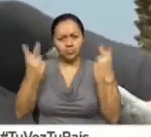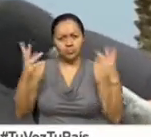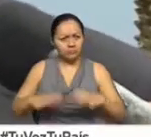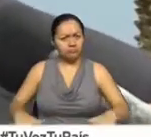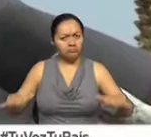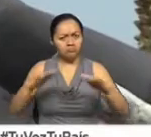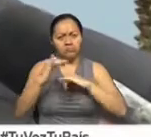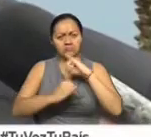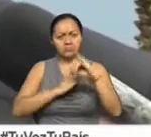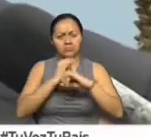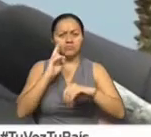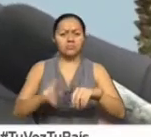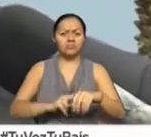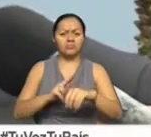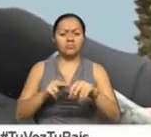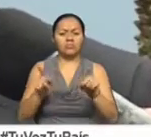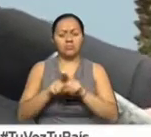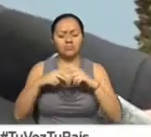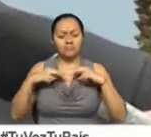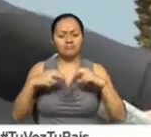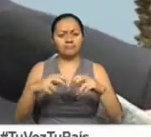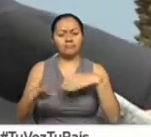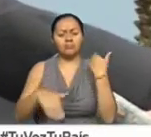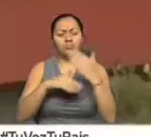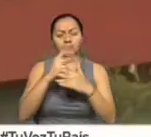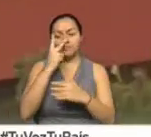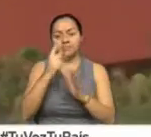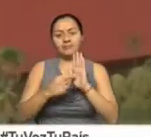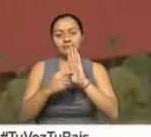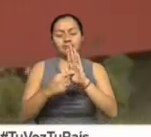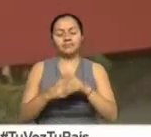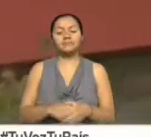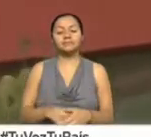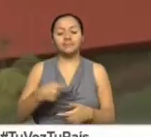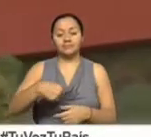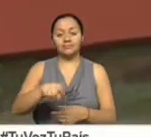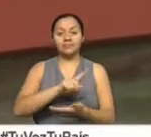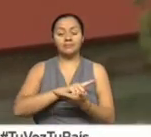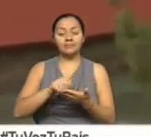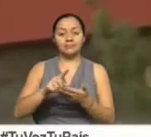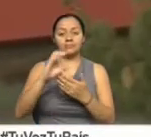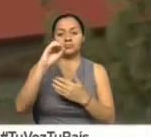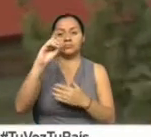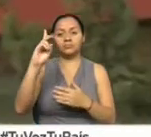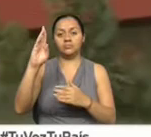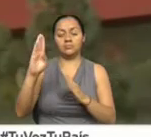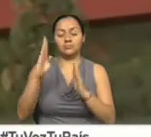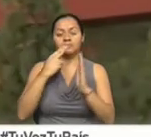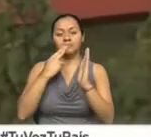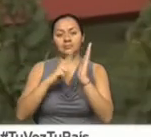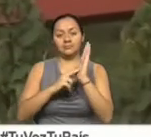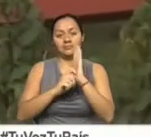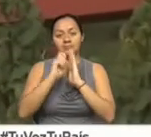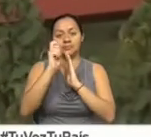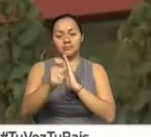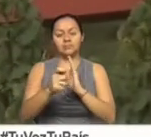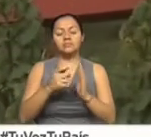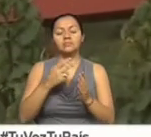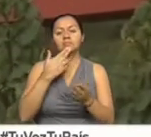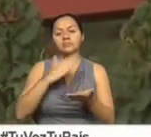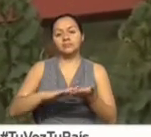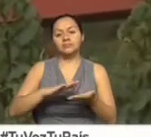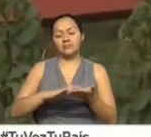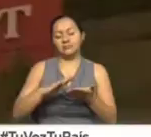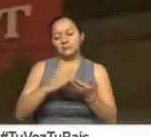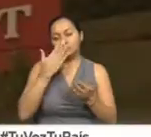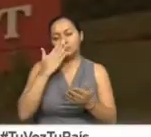internacional o a nivel nacional de los expedientes que ya se han ido revelando. Esta semana Odebrecht envió un comunicado pidiendo disculpas por el accionar